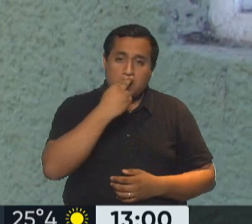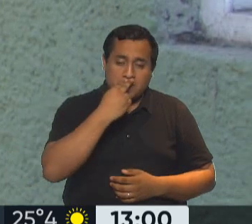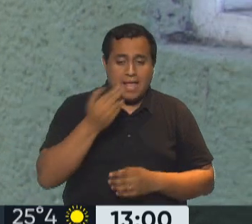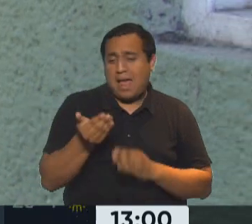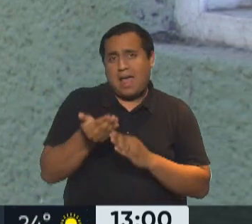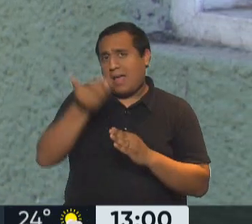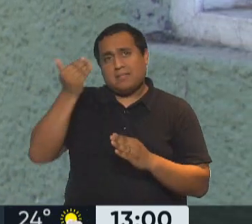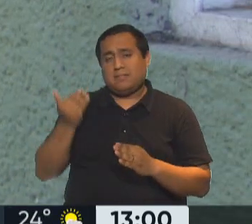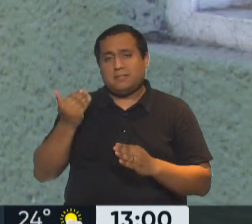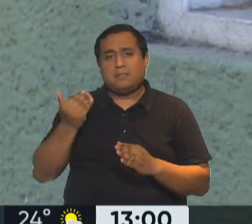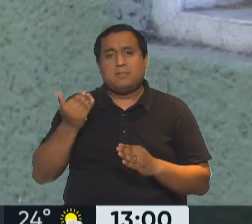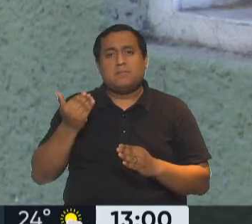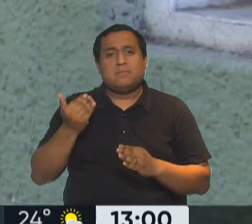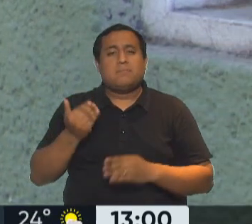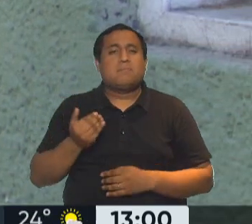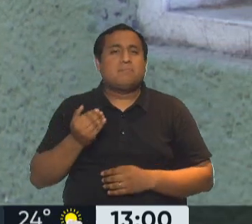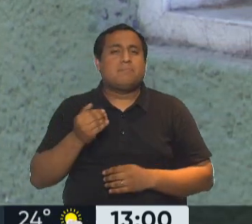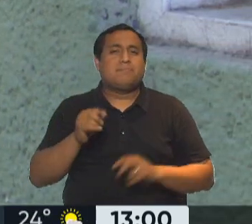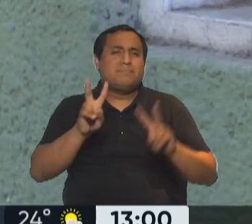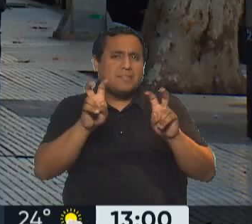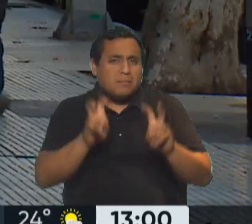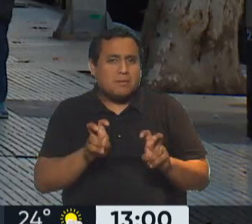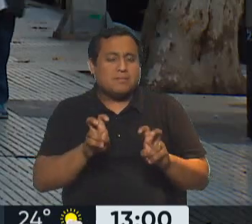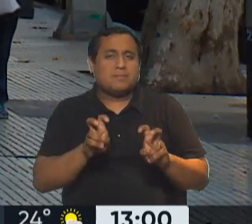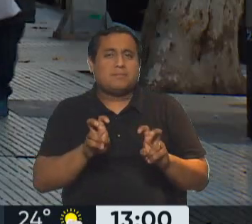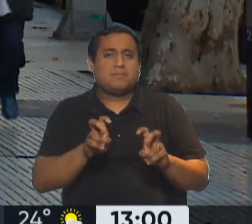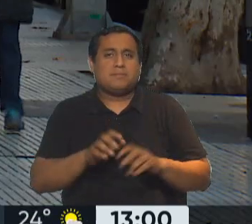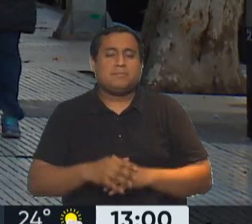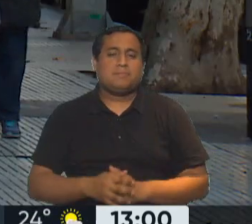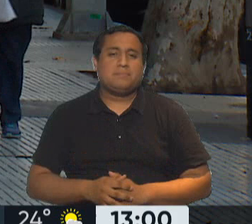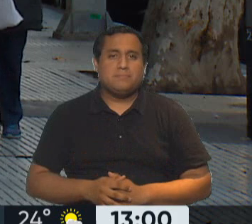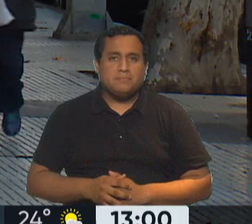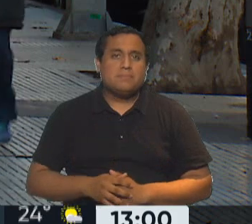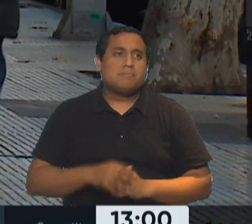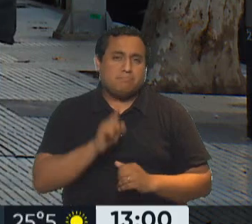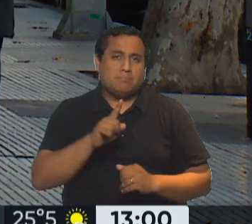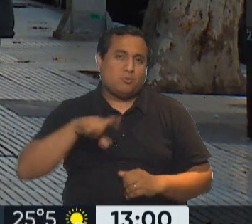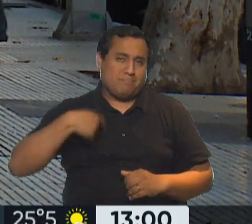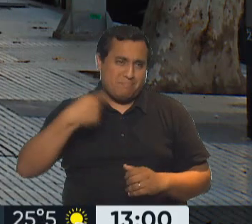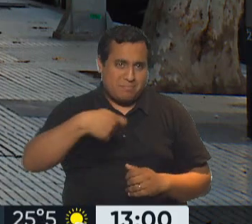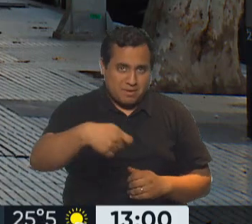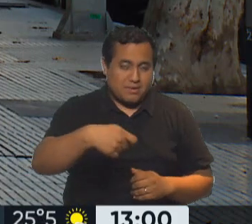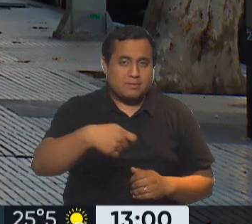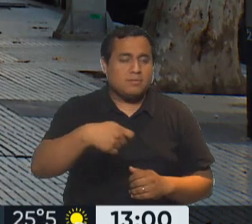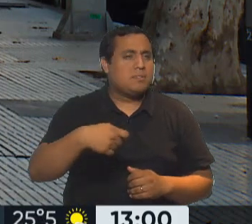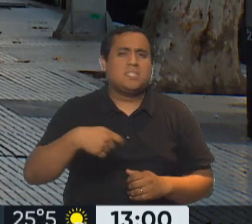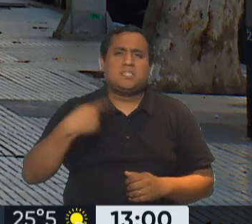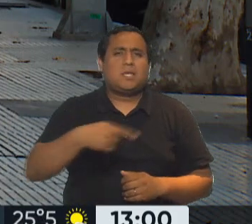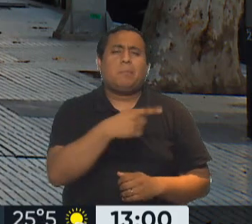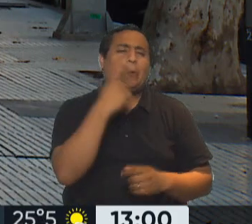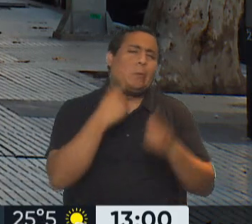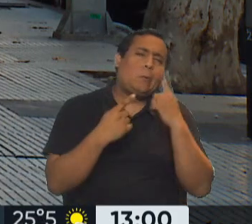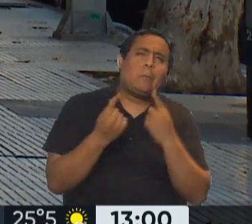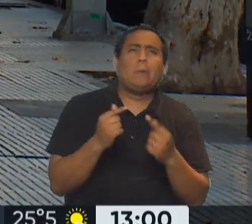venimos siguiendo los temas de las prepagas, y siempre lloraron y siempre